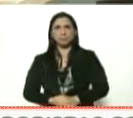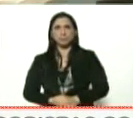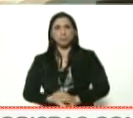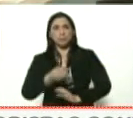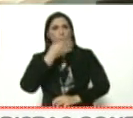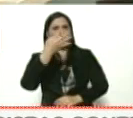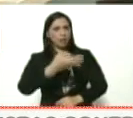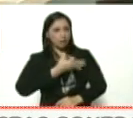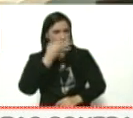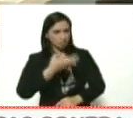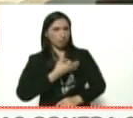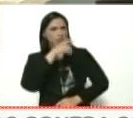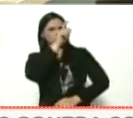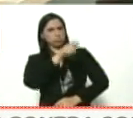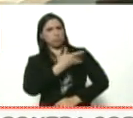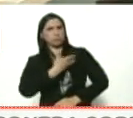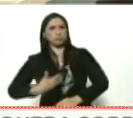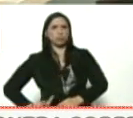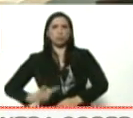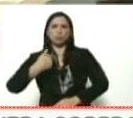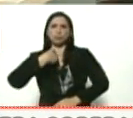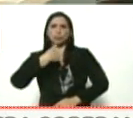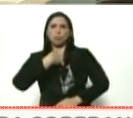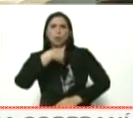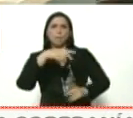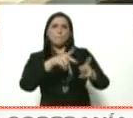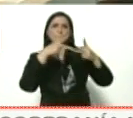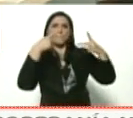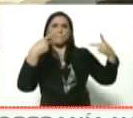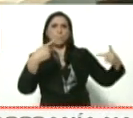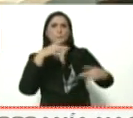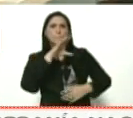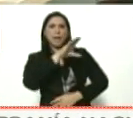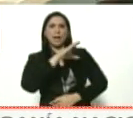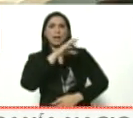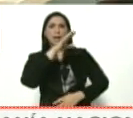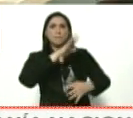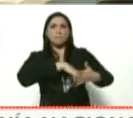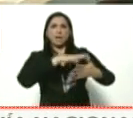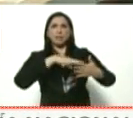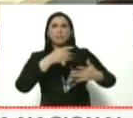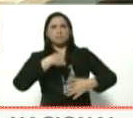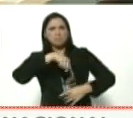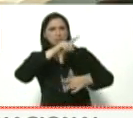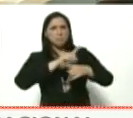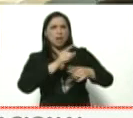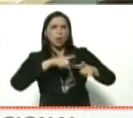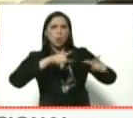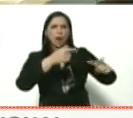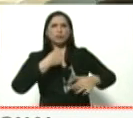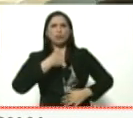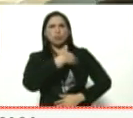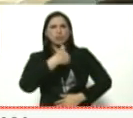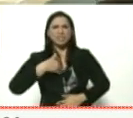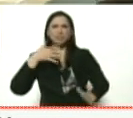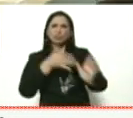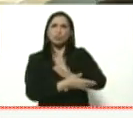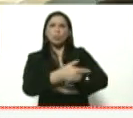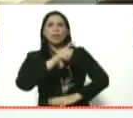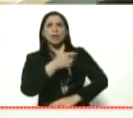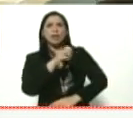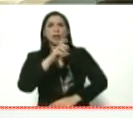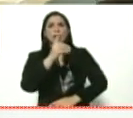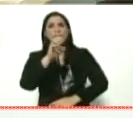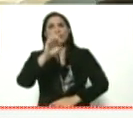Buenas tardes, soy Francisco Maneto, corresponsal del diario El País de Madrid. Quería preguntarle, en primer lugar, en relación con la operación Gedeón del